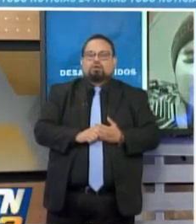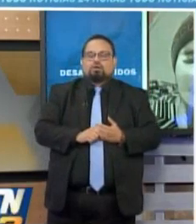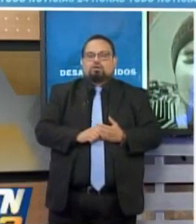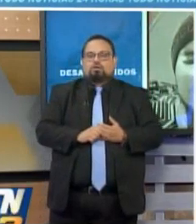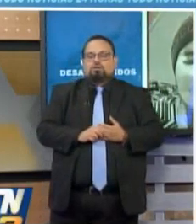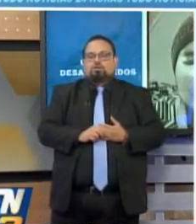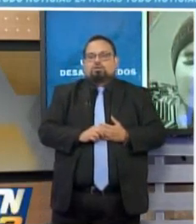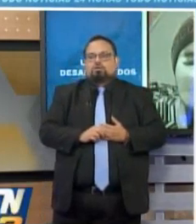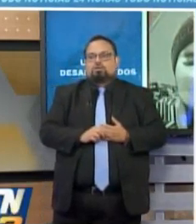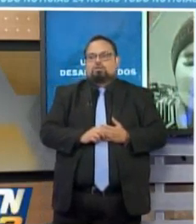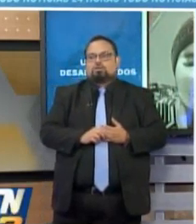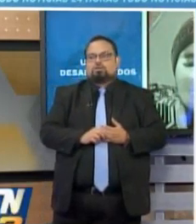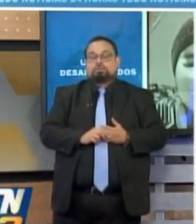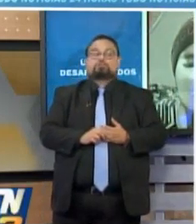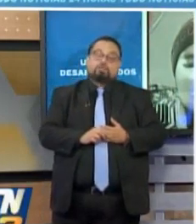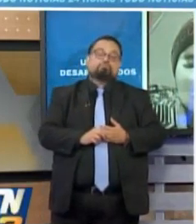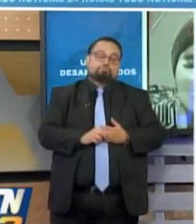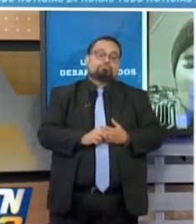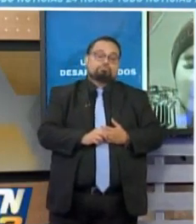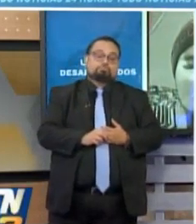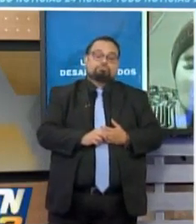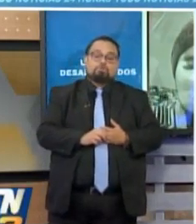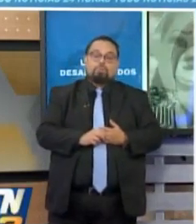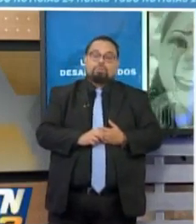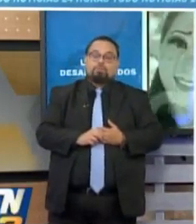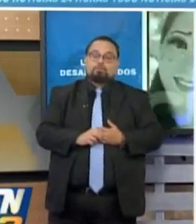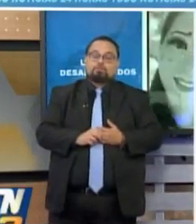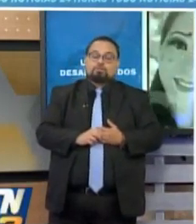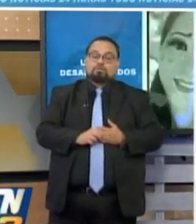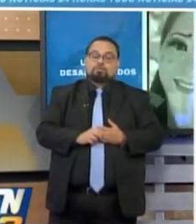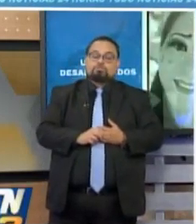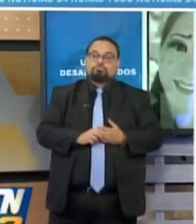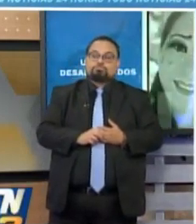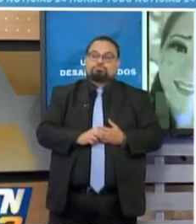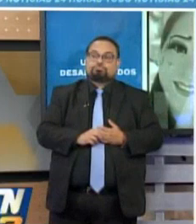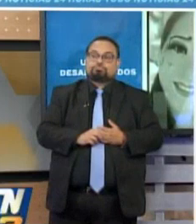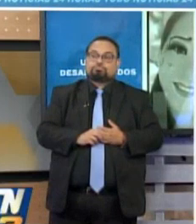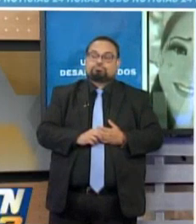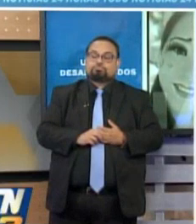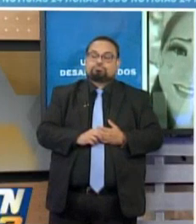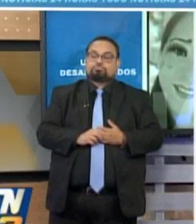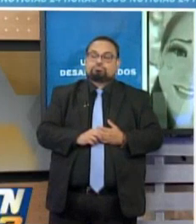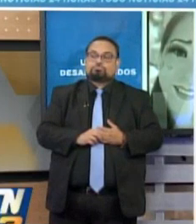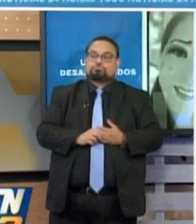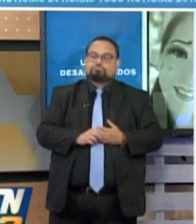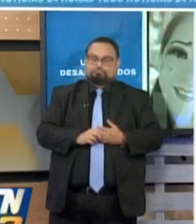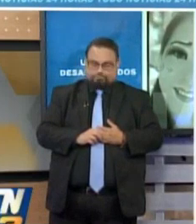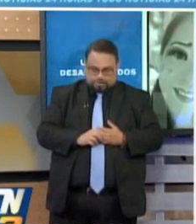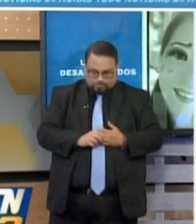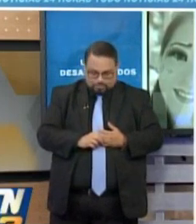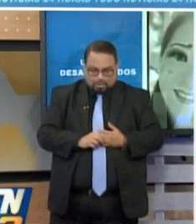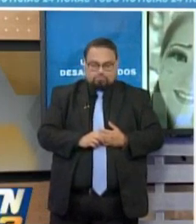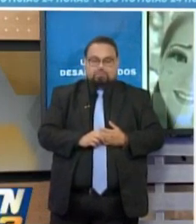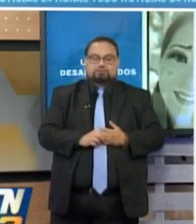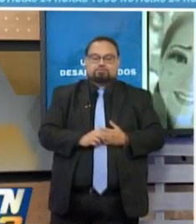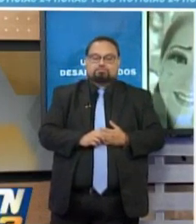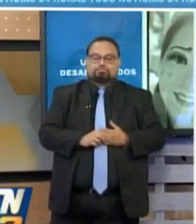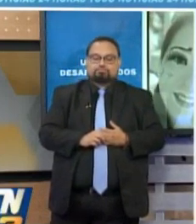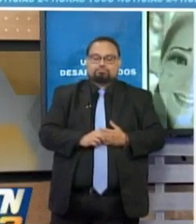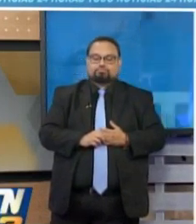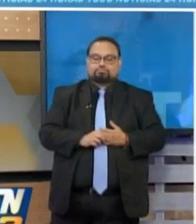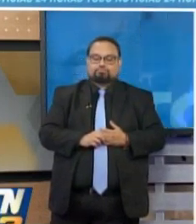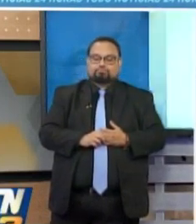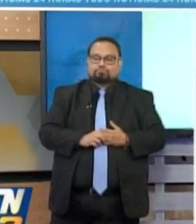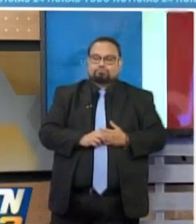pregunta que está planteada en la red social de Twitter. ¿Cuál sería tu recomendación en el caso de que desaparezca algún amigo, algún